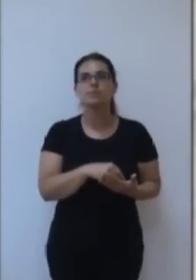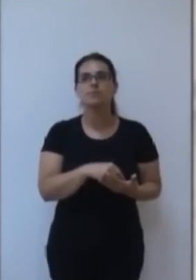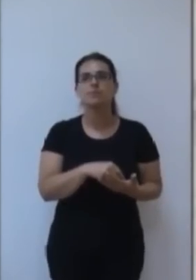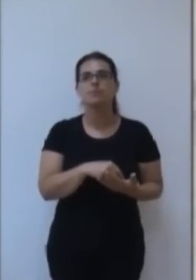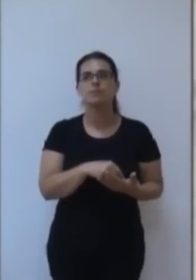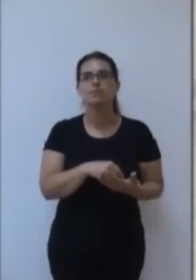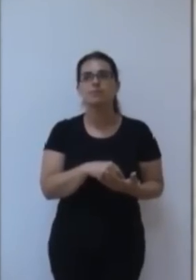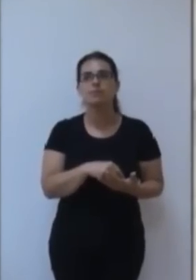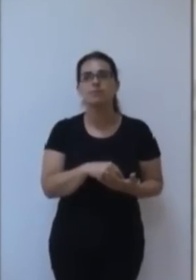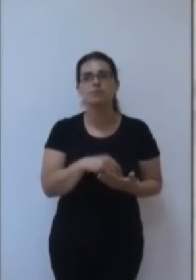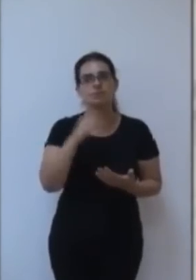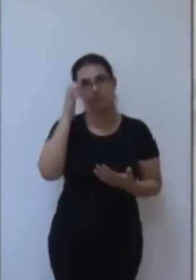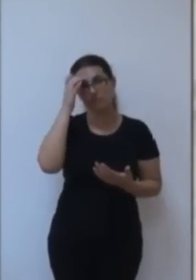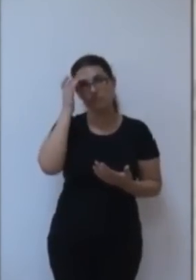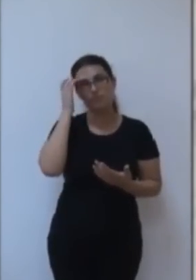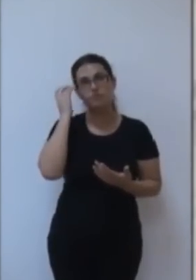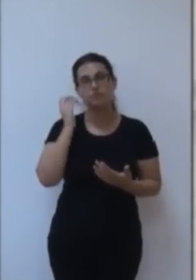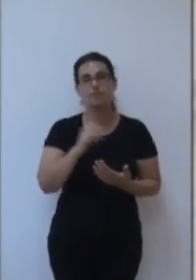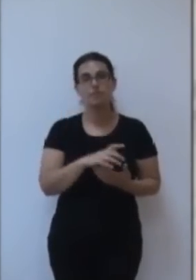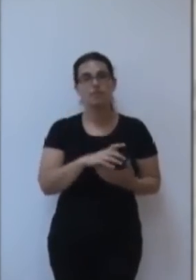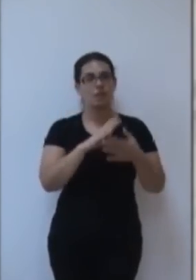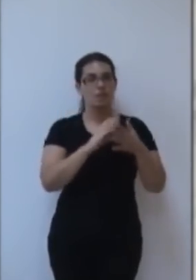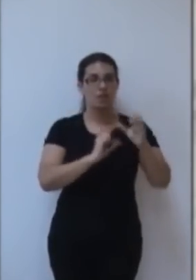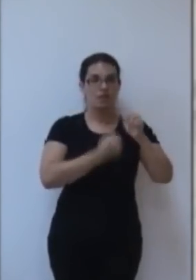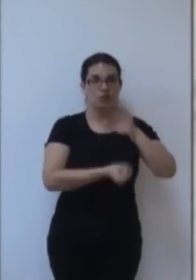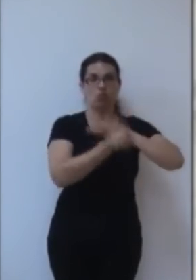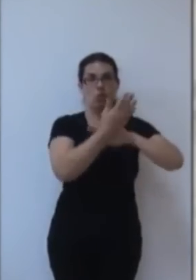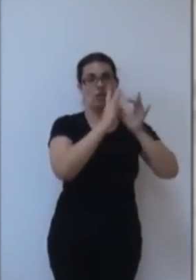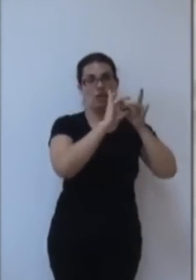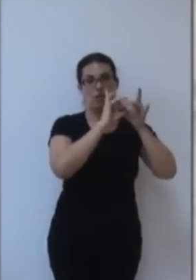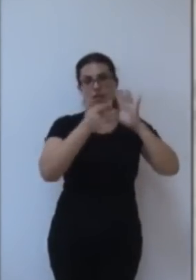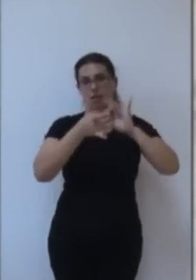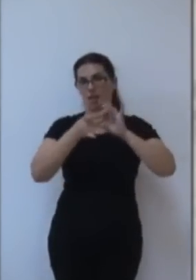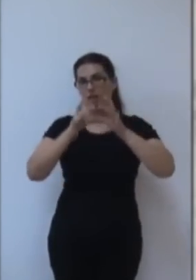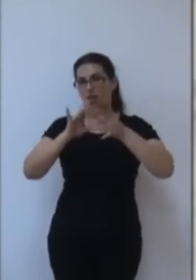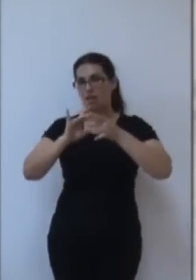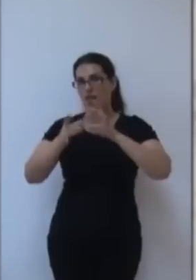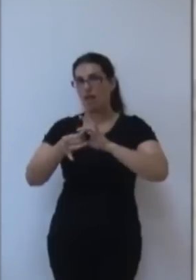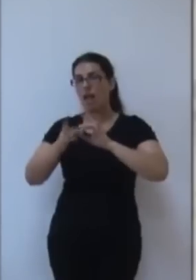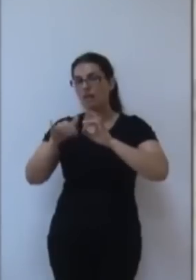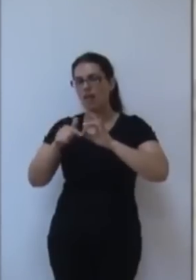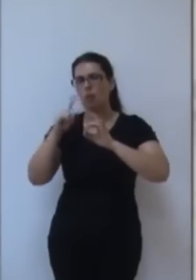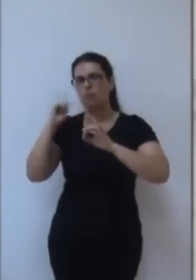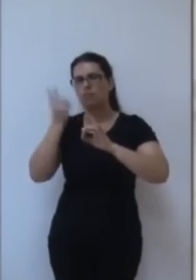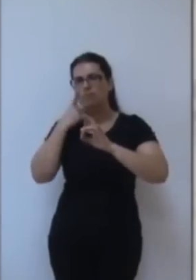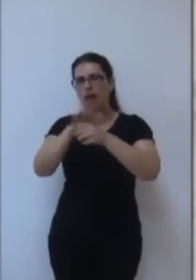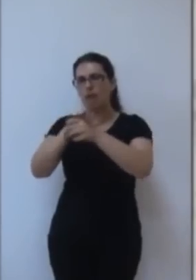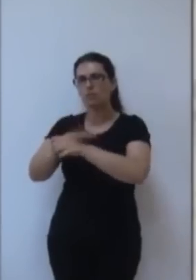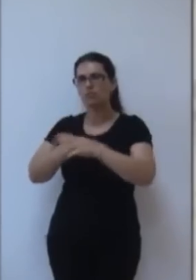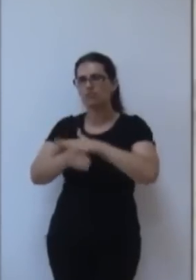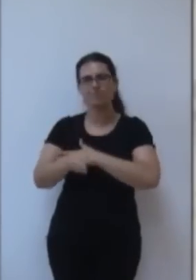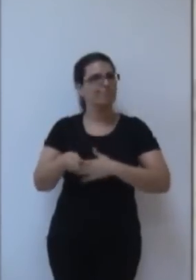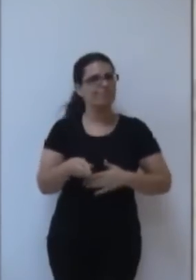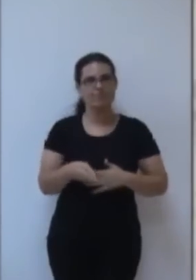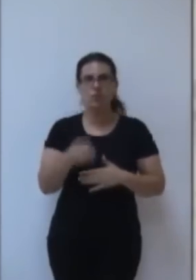sales o continúas en la cadena, resulta que te encuentras con otros ámbitos no tan accesibles. Por ejemplo, dices, hago una